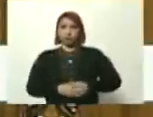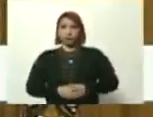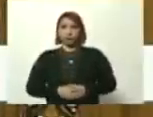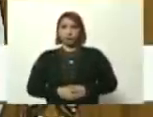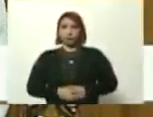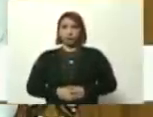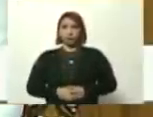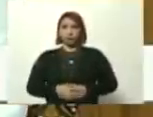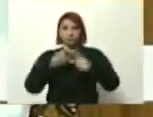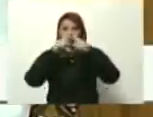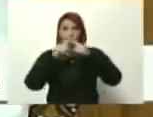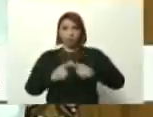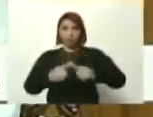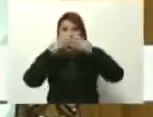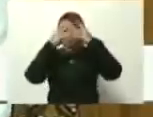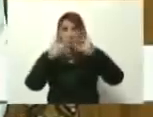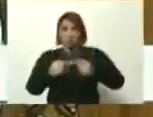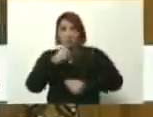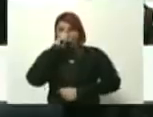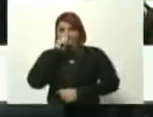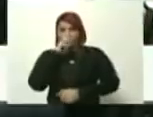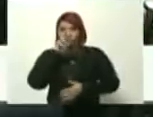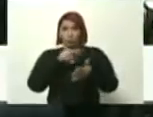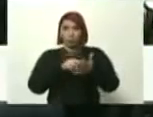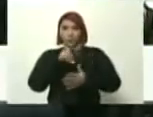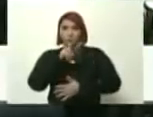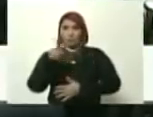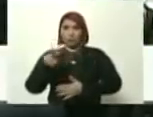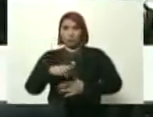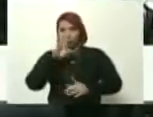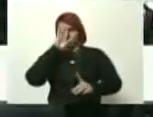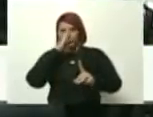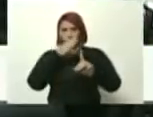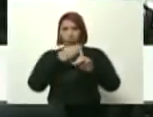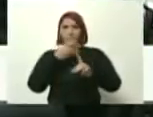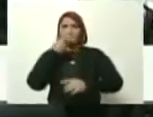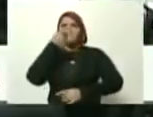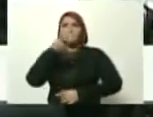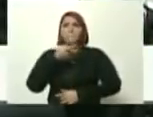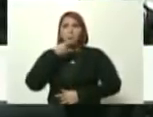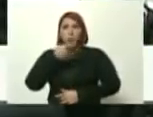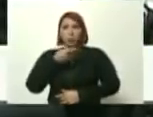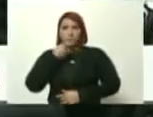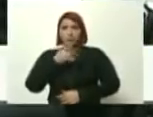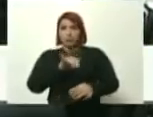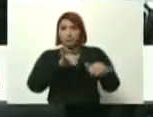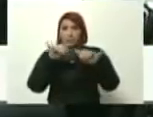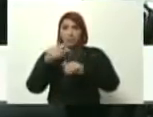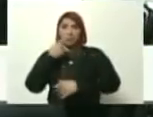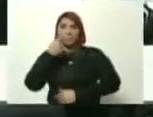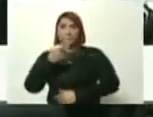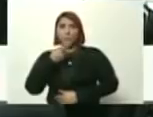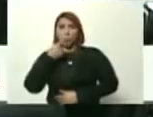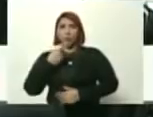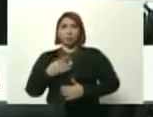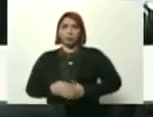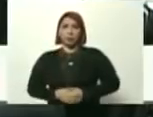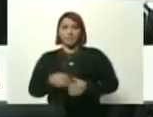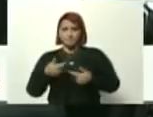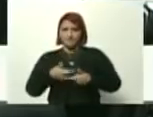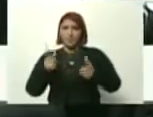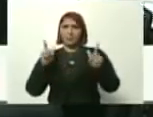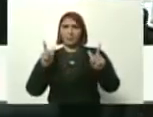El presupuesto del año 2022 está enmarcado en políticas, en estas mismas políticas que han